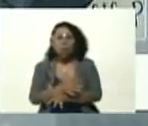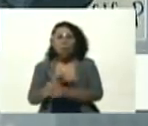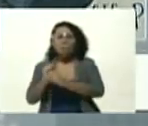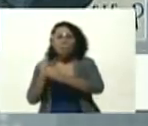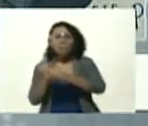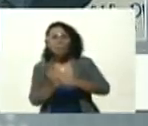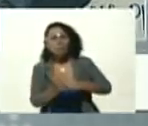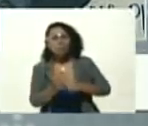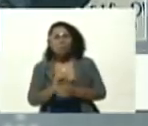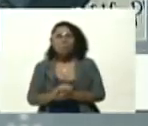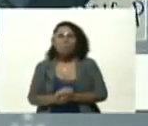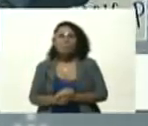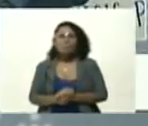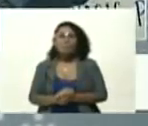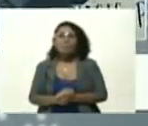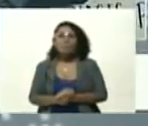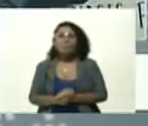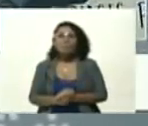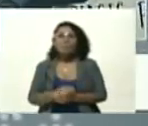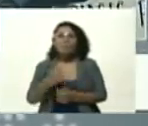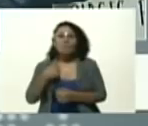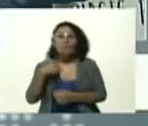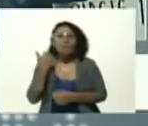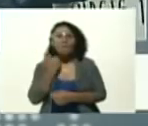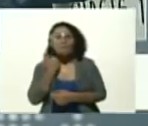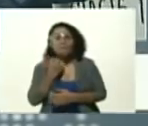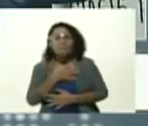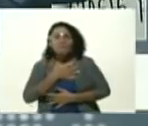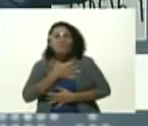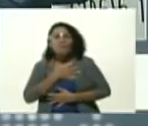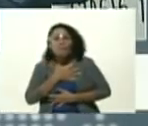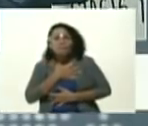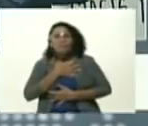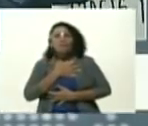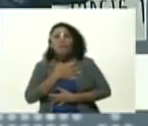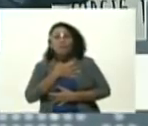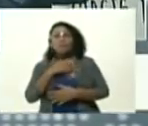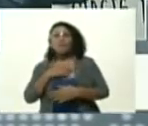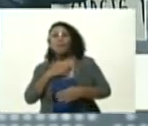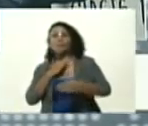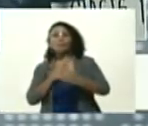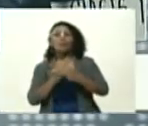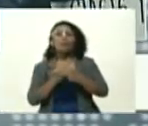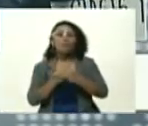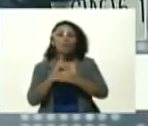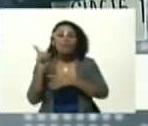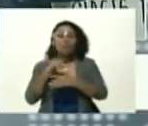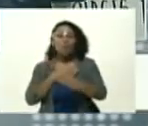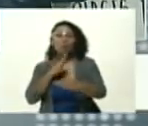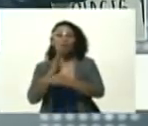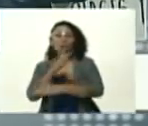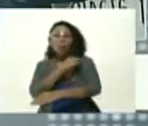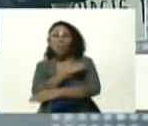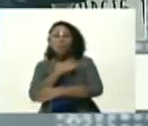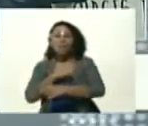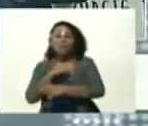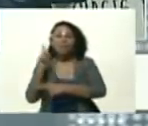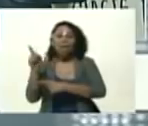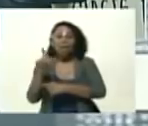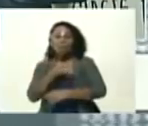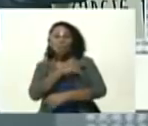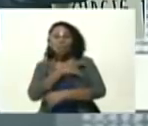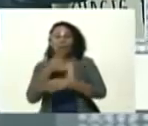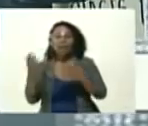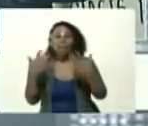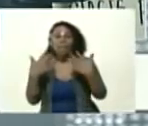Maestra. Cuando me enfermaba de asma, que me daban ataques, que me trancaba, iba al hospital universitario, ahí a la